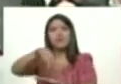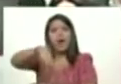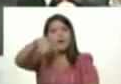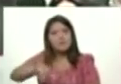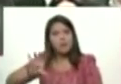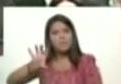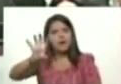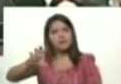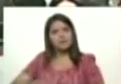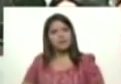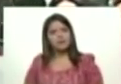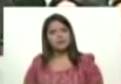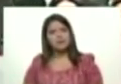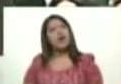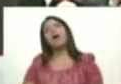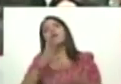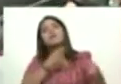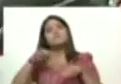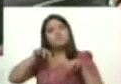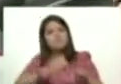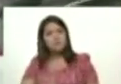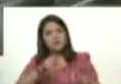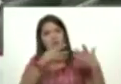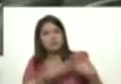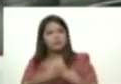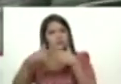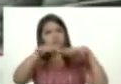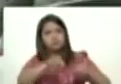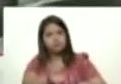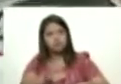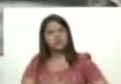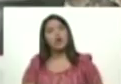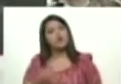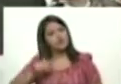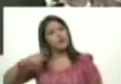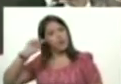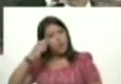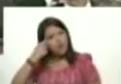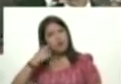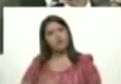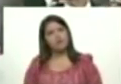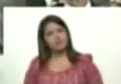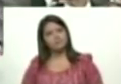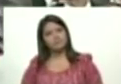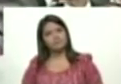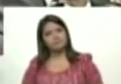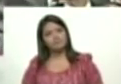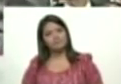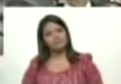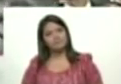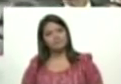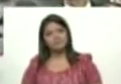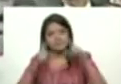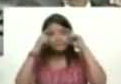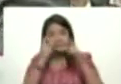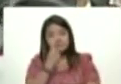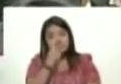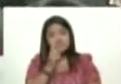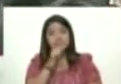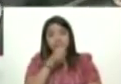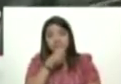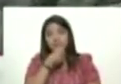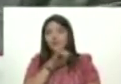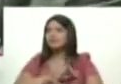patria al Imperio Norteamericano. Recuerdo, señor Ramos Ayub, jubilado